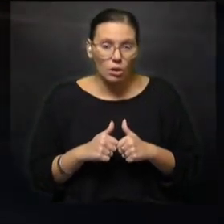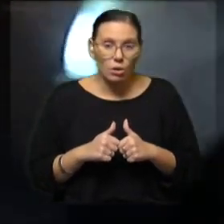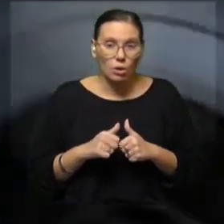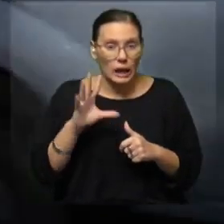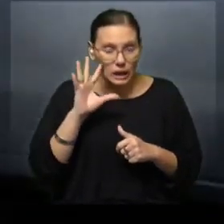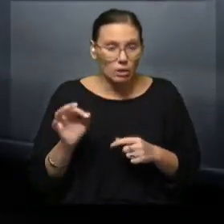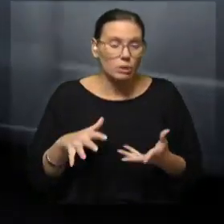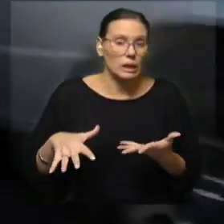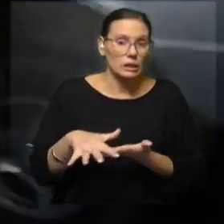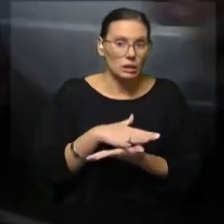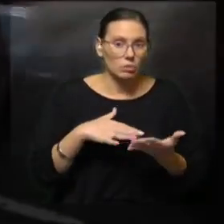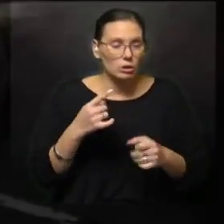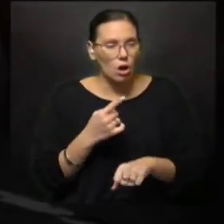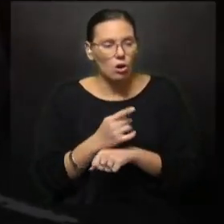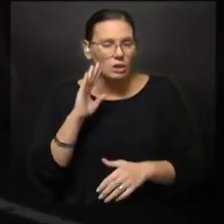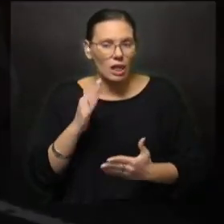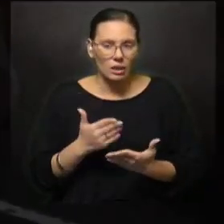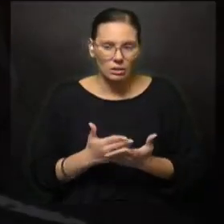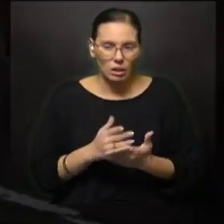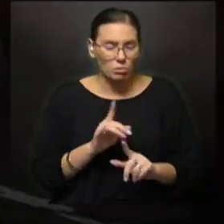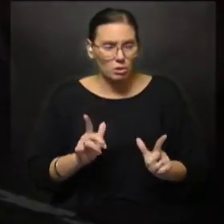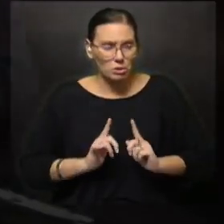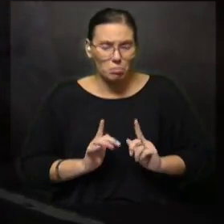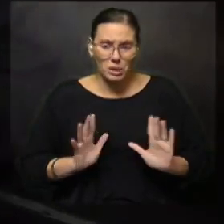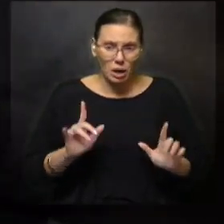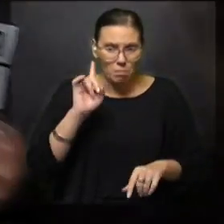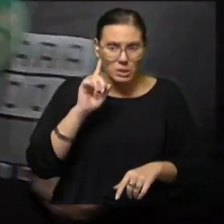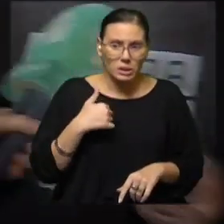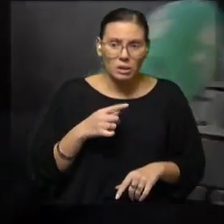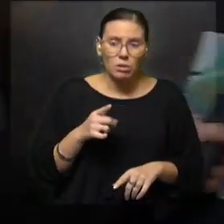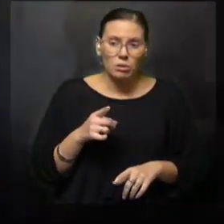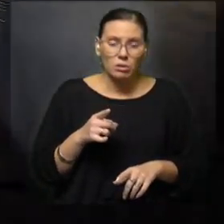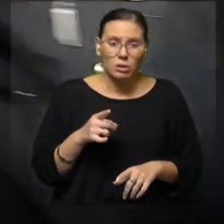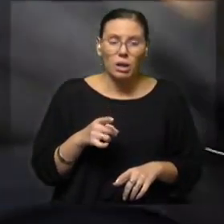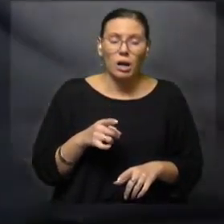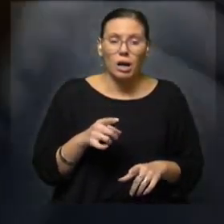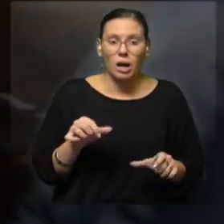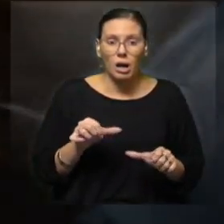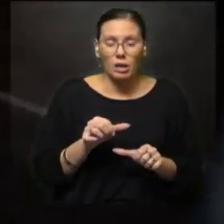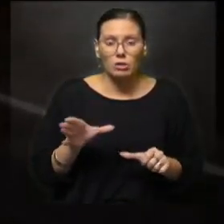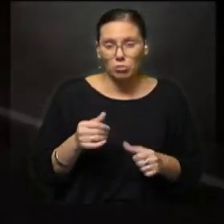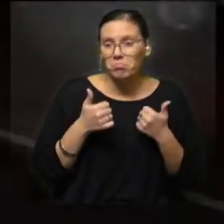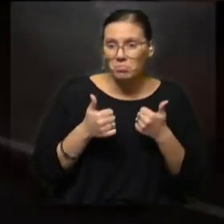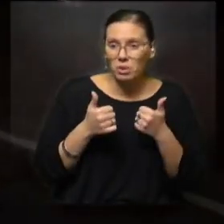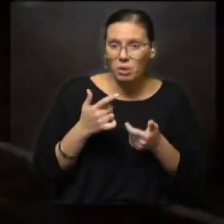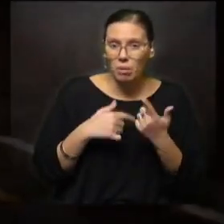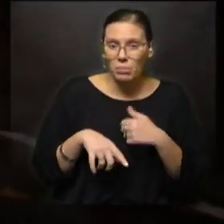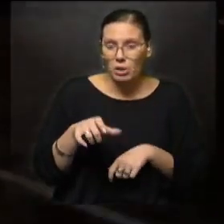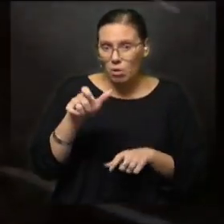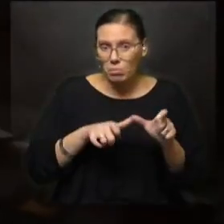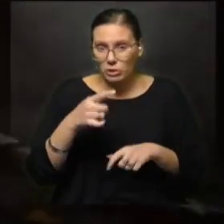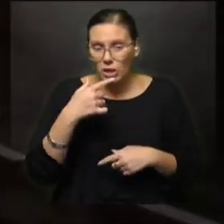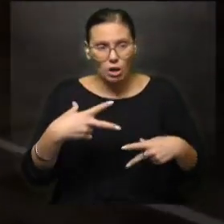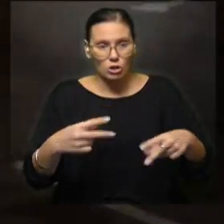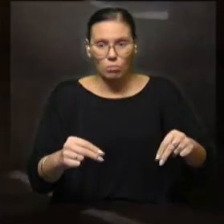creo yo, a la dictadura que no se lo esperaban. Pensaron que de repente iban a estar todo bien, pero el pueblo dijo